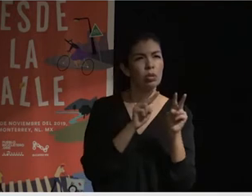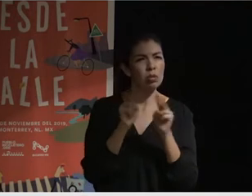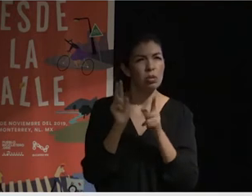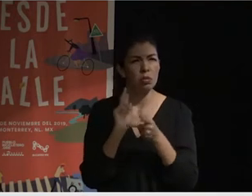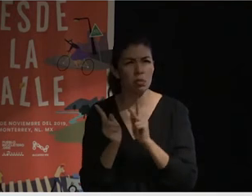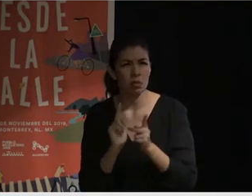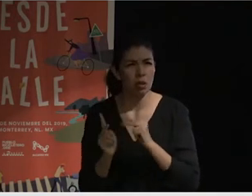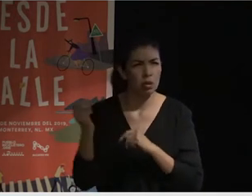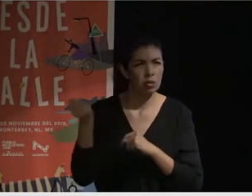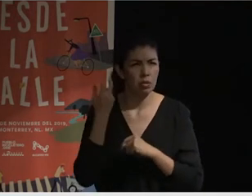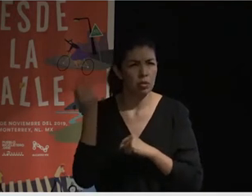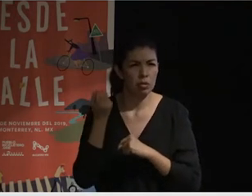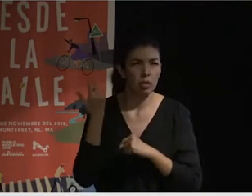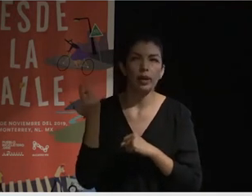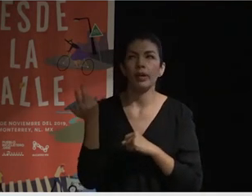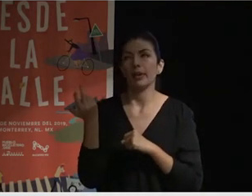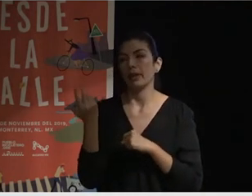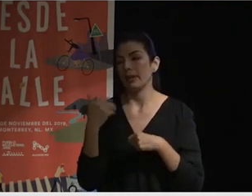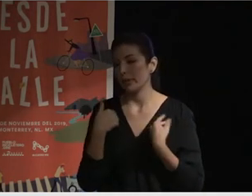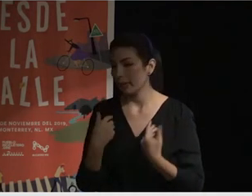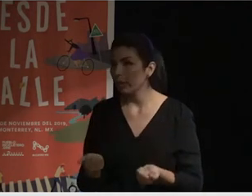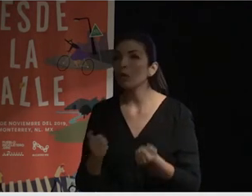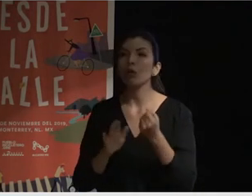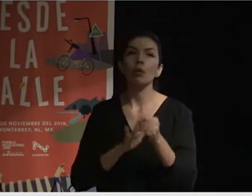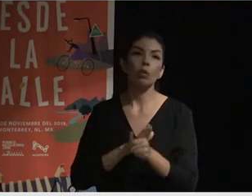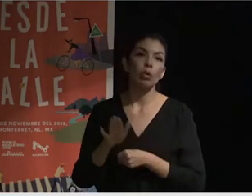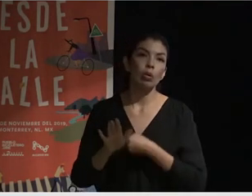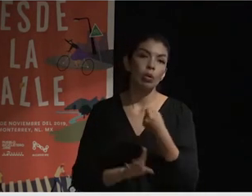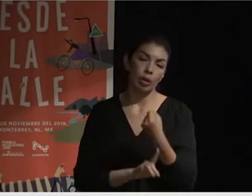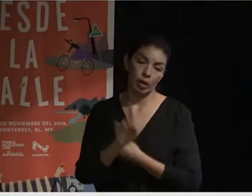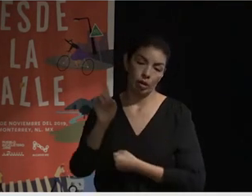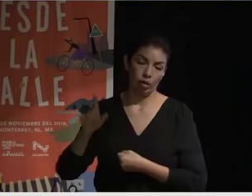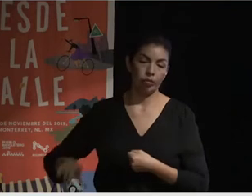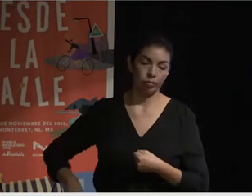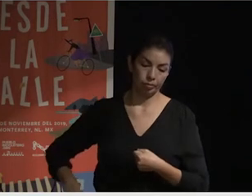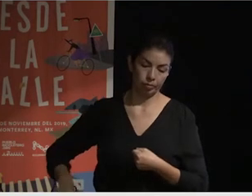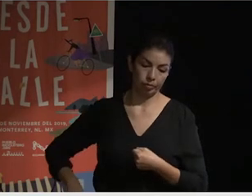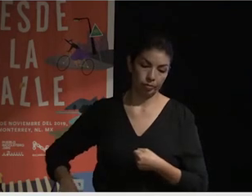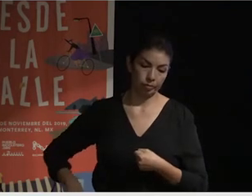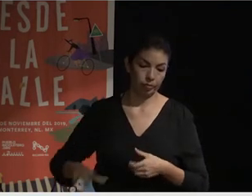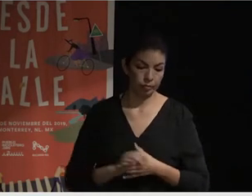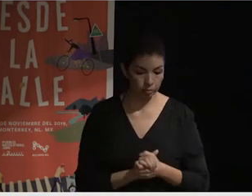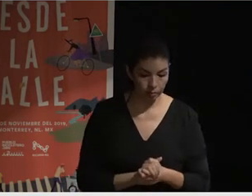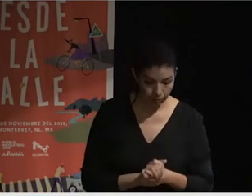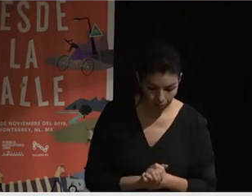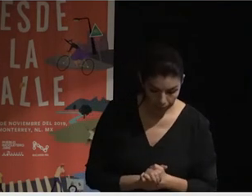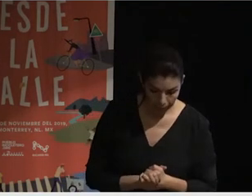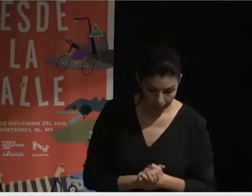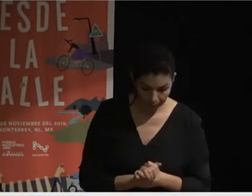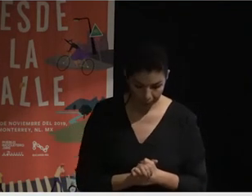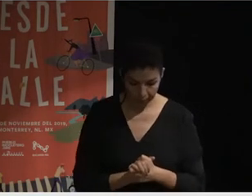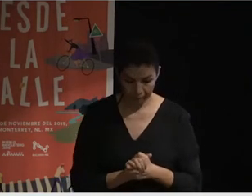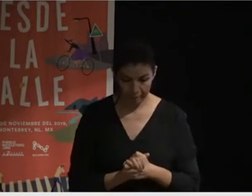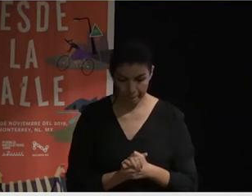Entonces, ahí se articula como de otra manera, ¿no? Perdón, se me ocurre, por ejemplo, me sorprende mucho